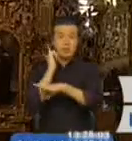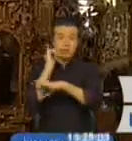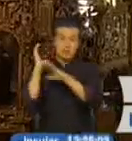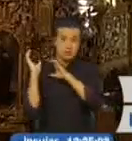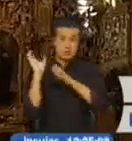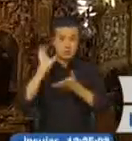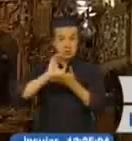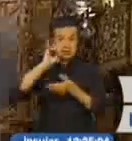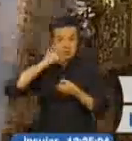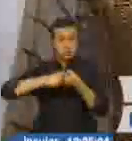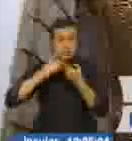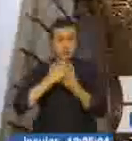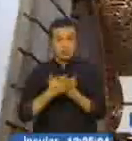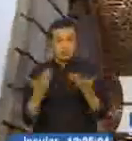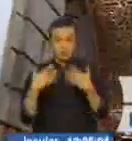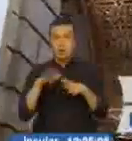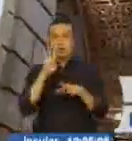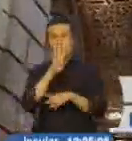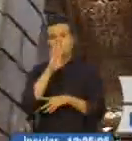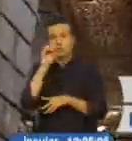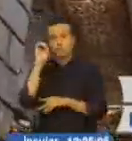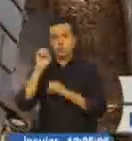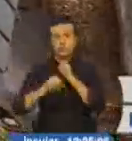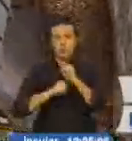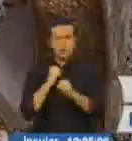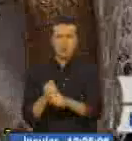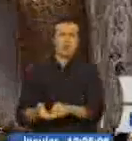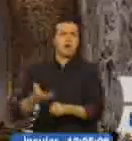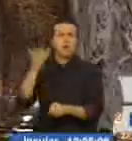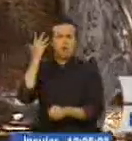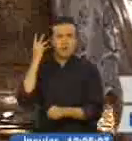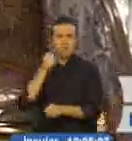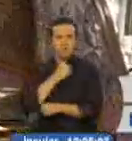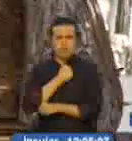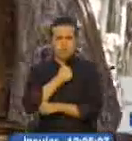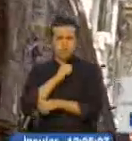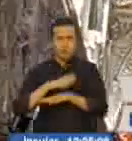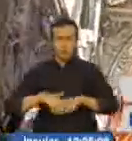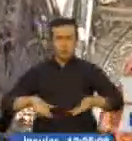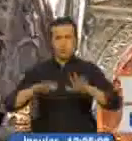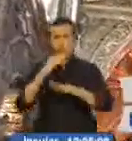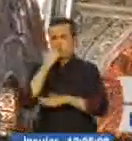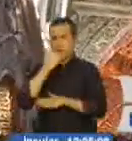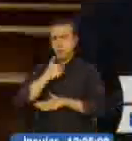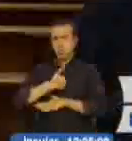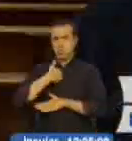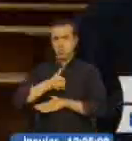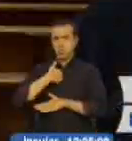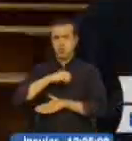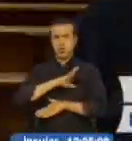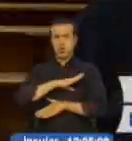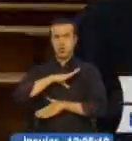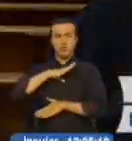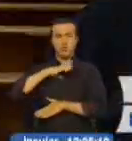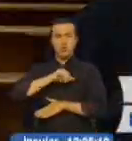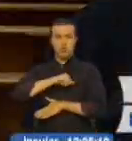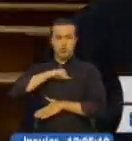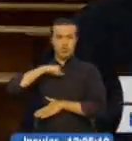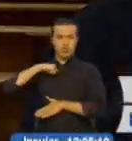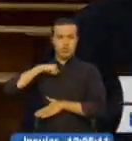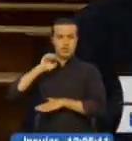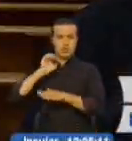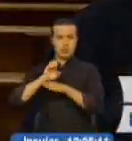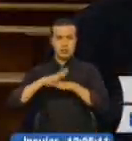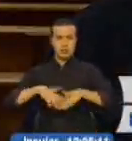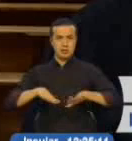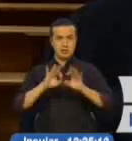en el centro histórico de Quito, tiene más de 400 años y es parte del patrimonio que enorgullece a la capital. Y aquí de la iglesia, como ven, esta